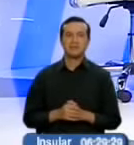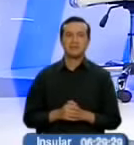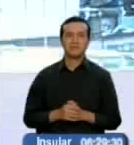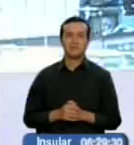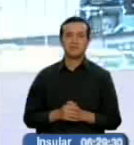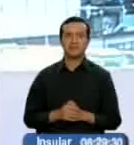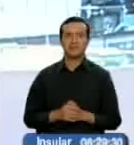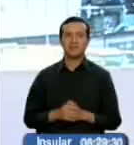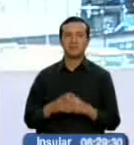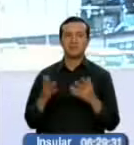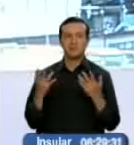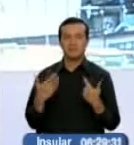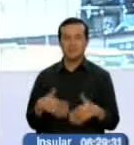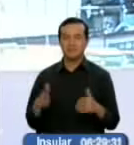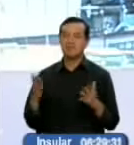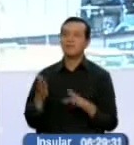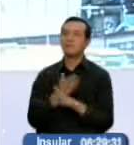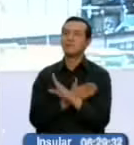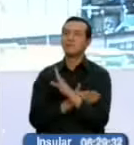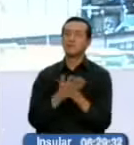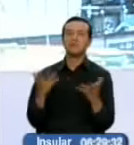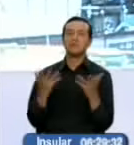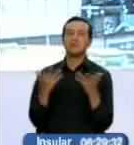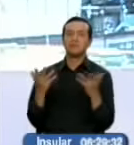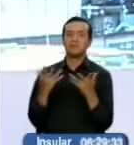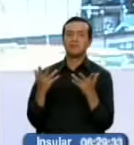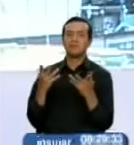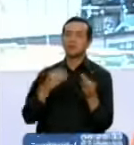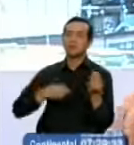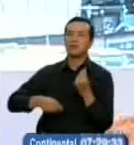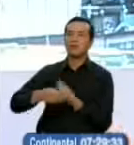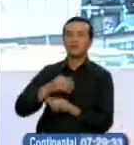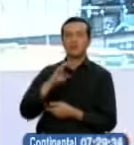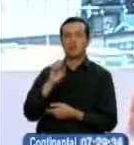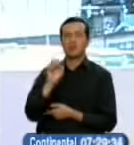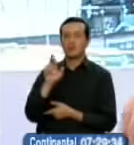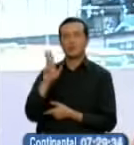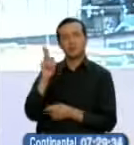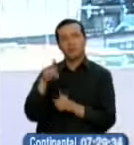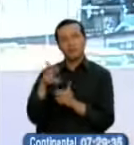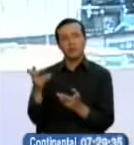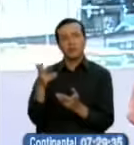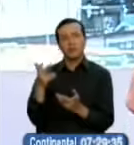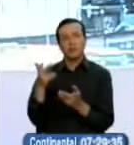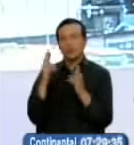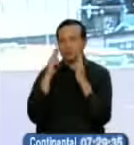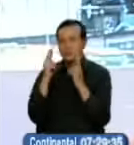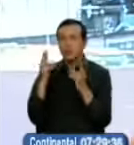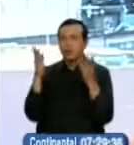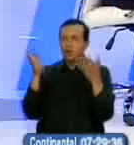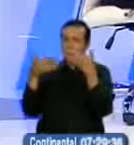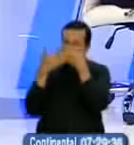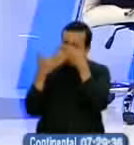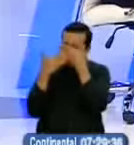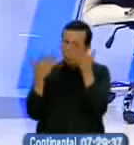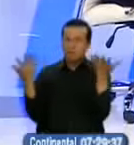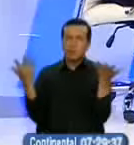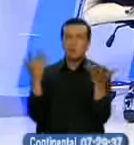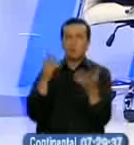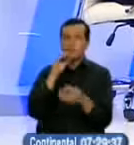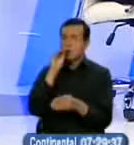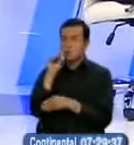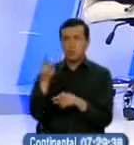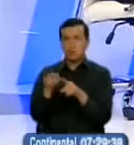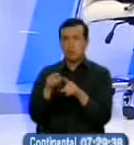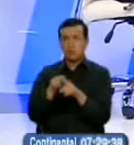cuando nosotros estamos hablando de lo que es la inversión en educación, por lo menos César ya reconoció UNITA. Reconozca, no sean ciegos del alma. Y lo voy a decir a sí mismo